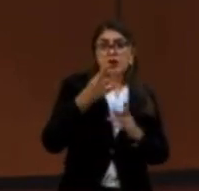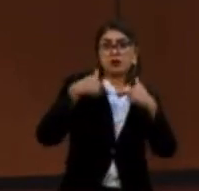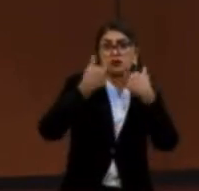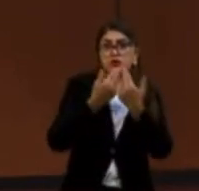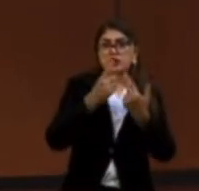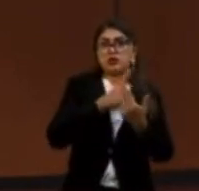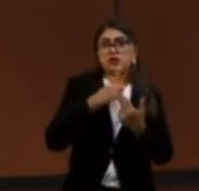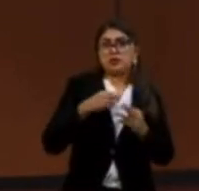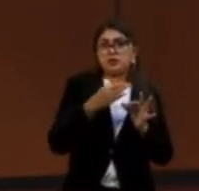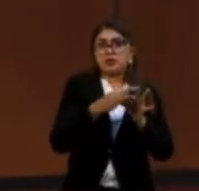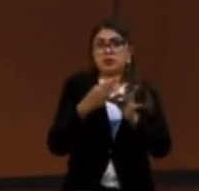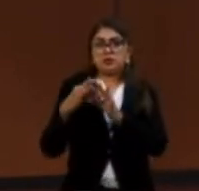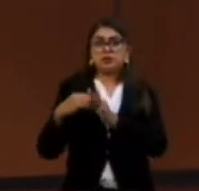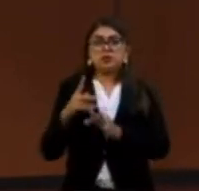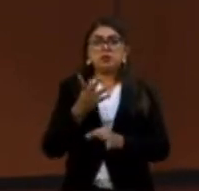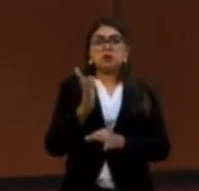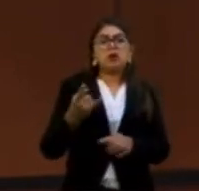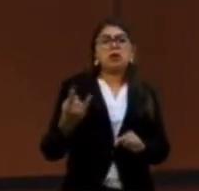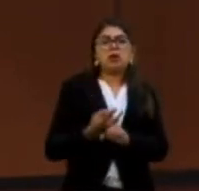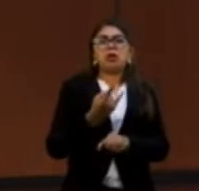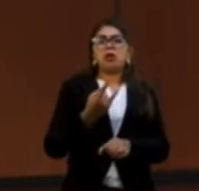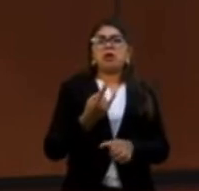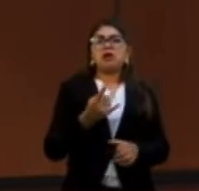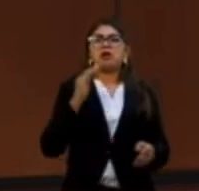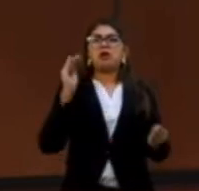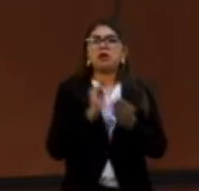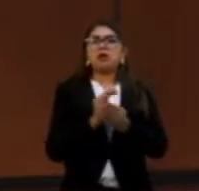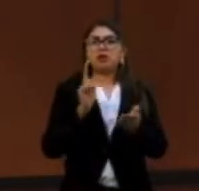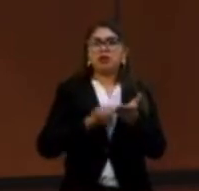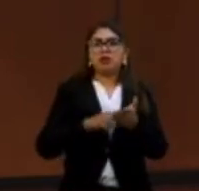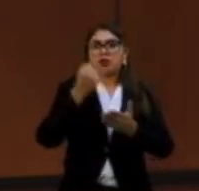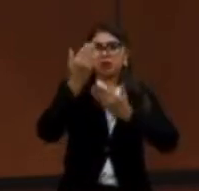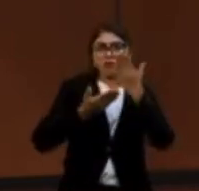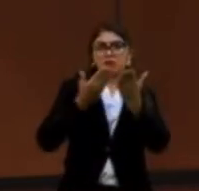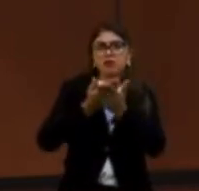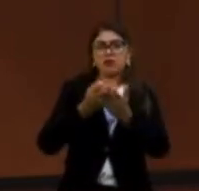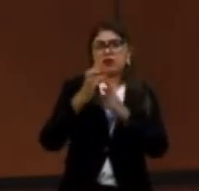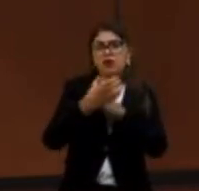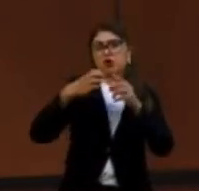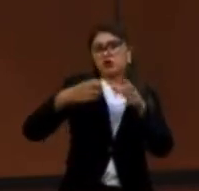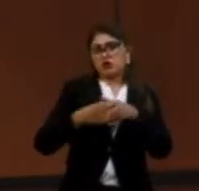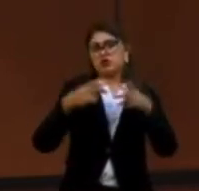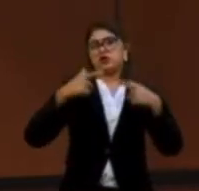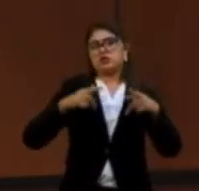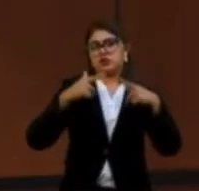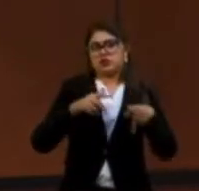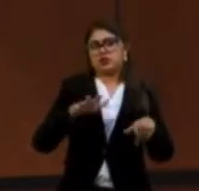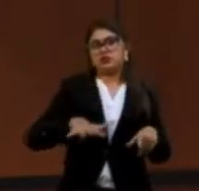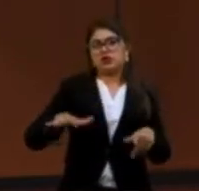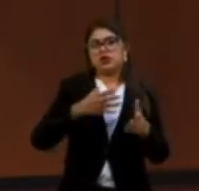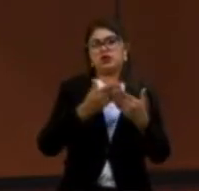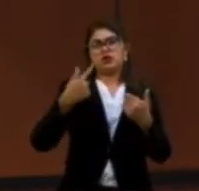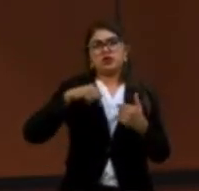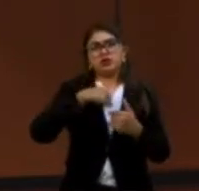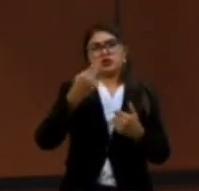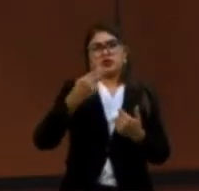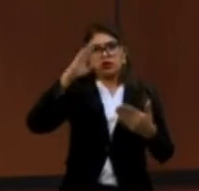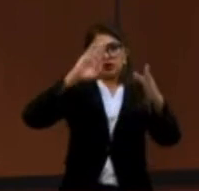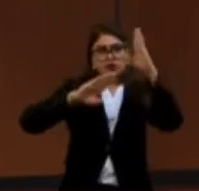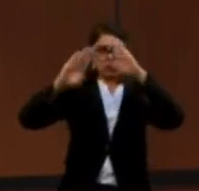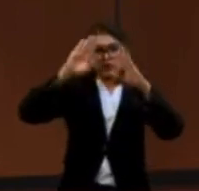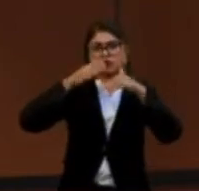y ignoran la propuesta del Consejo Ciudadano. Entonces, reflexionemos sobre